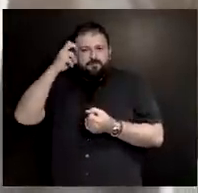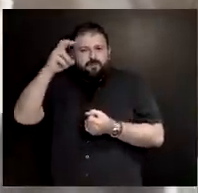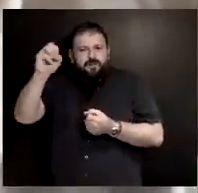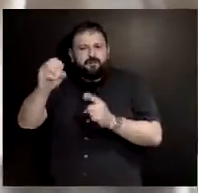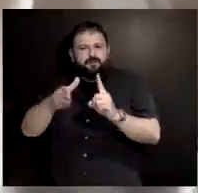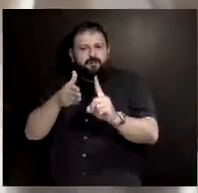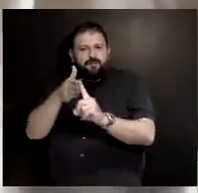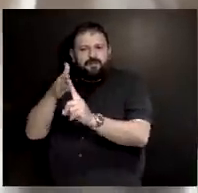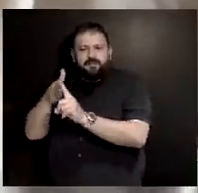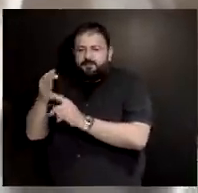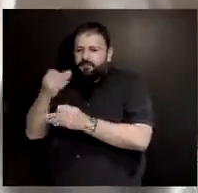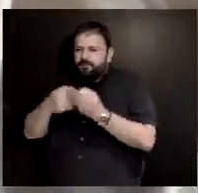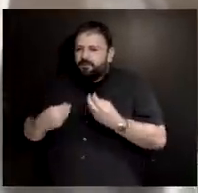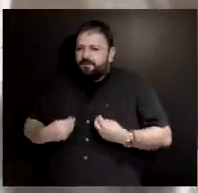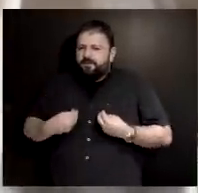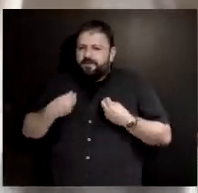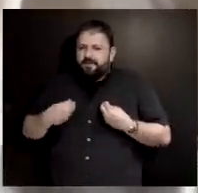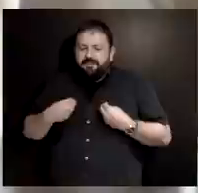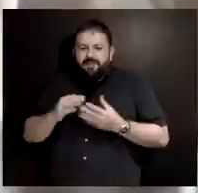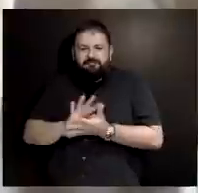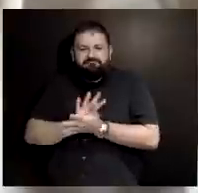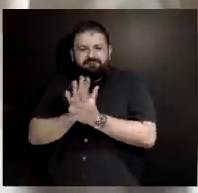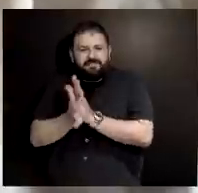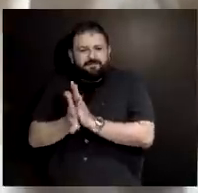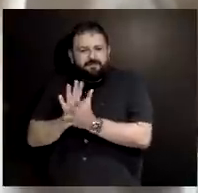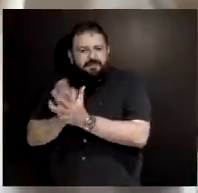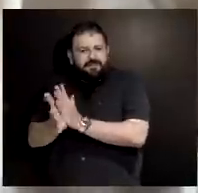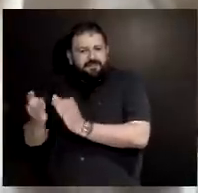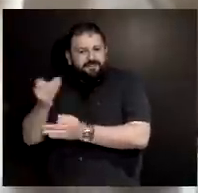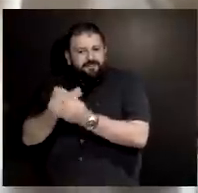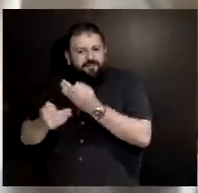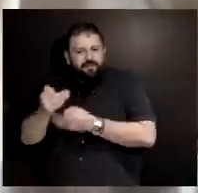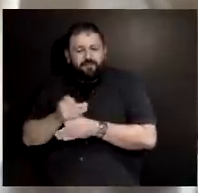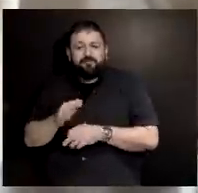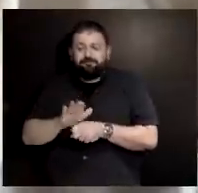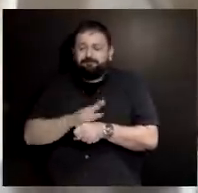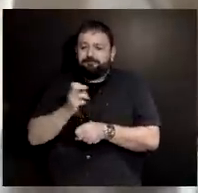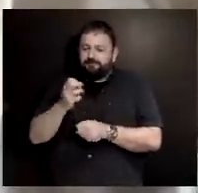vidas transformadas. Entonces, comenzaremos el año con nuestras extravaganas de